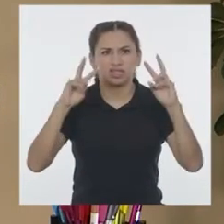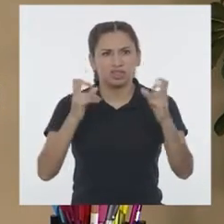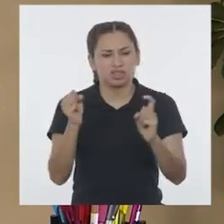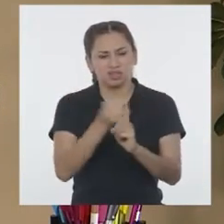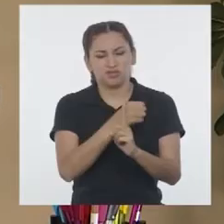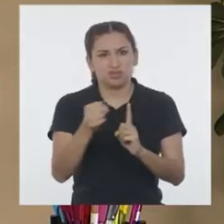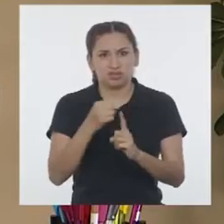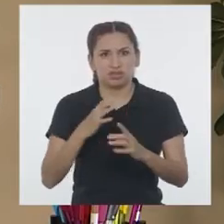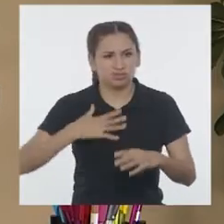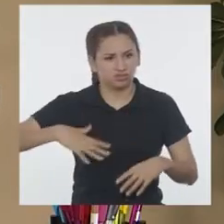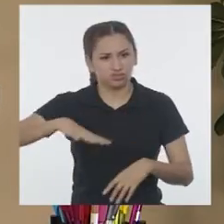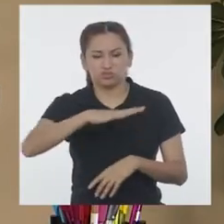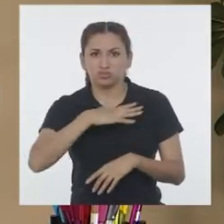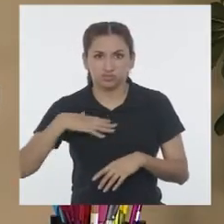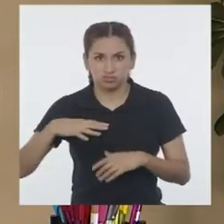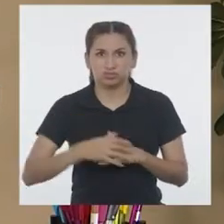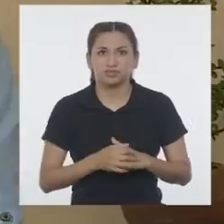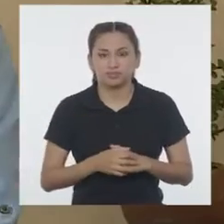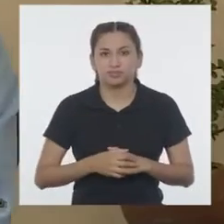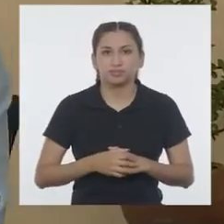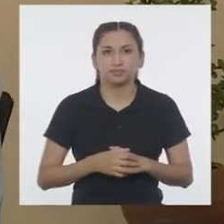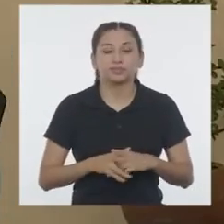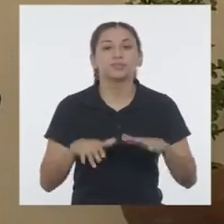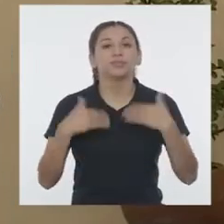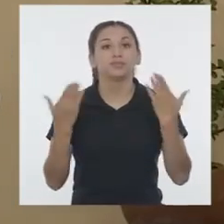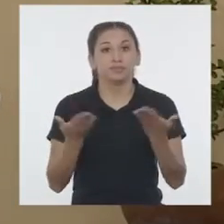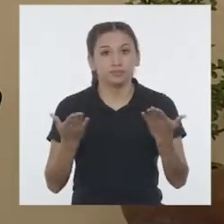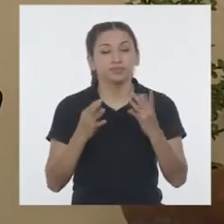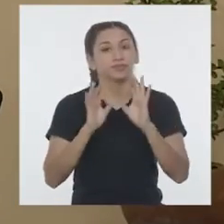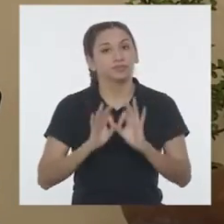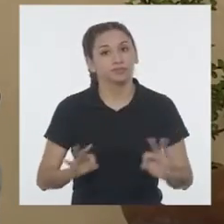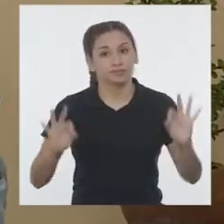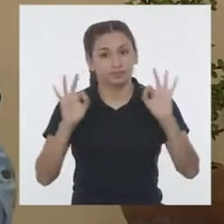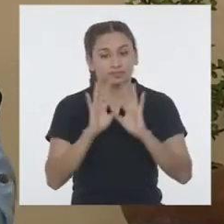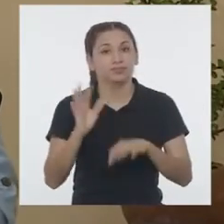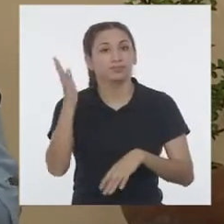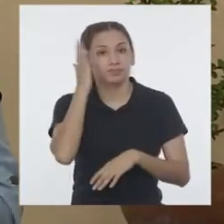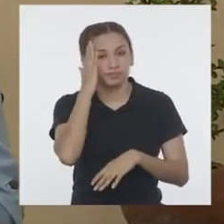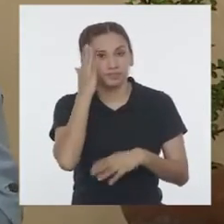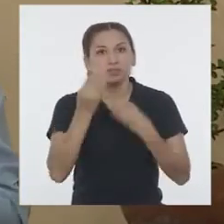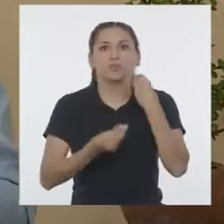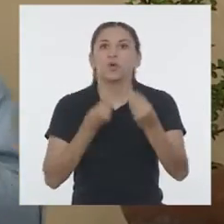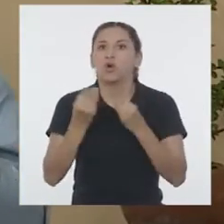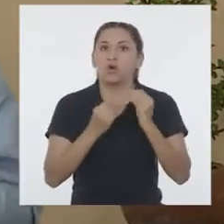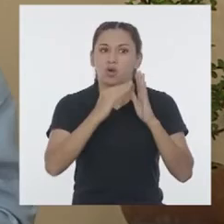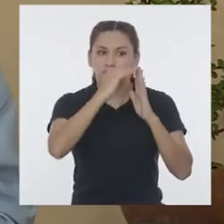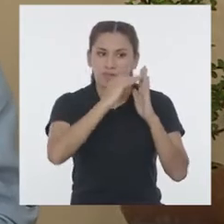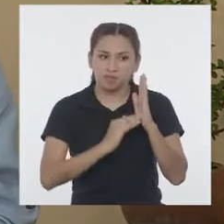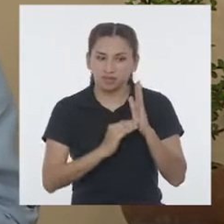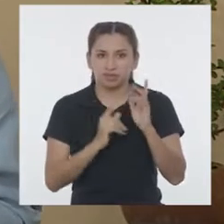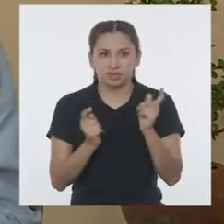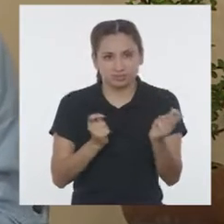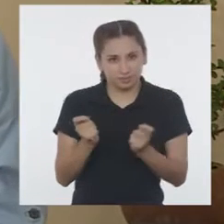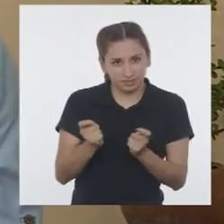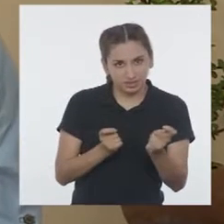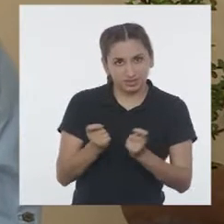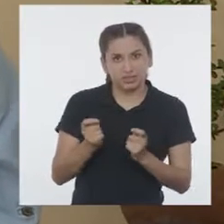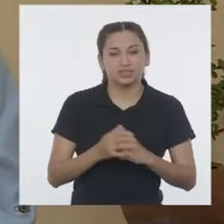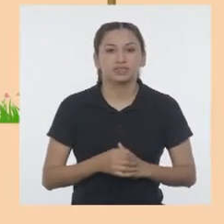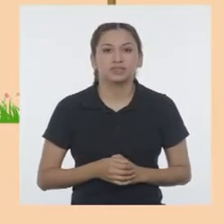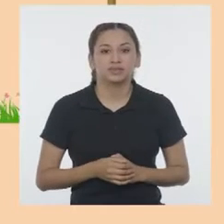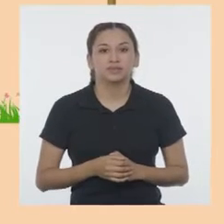violencia arraigadas en nosotros. Por eso, es importante saber cómo prevenirlas y